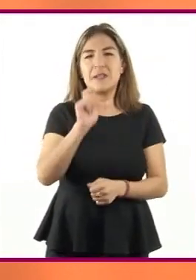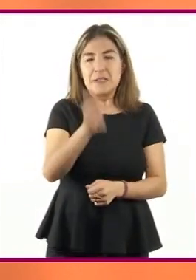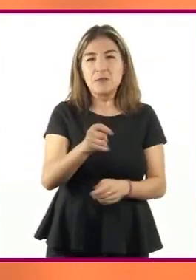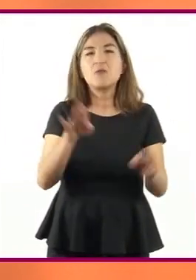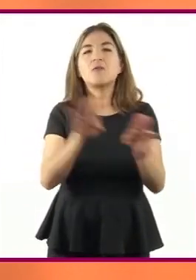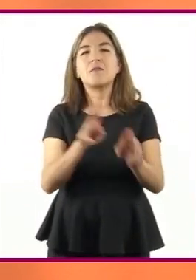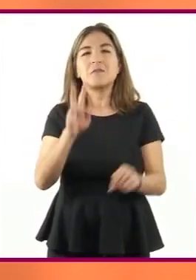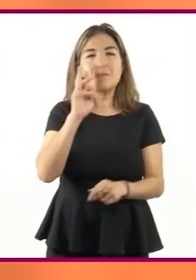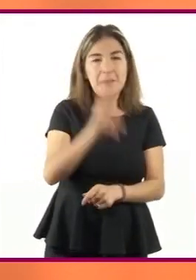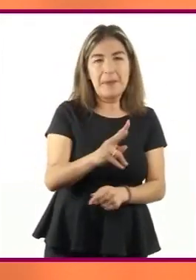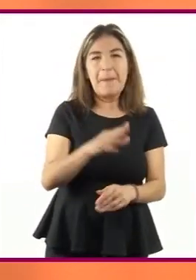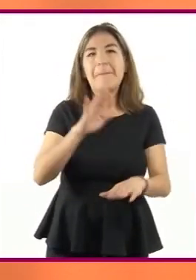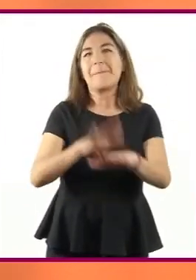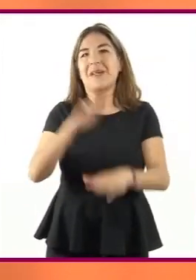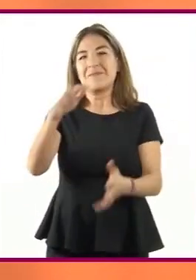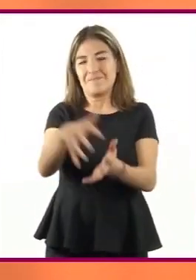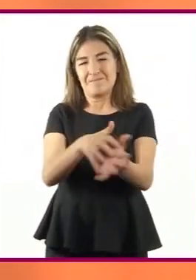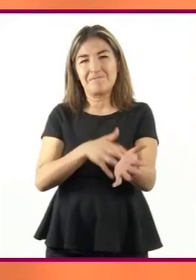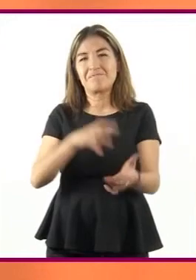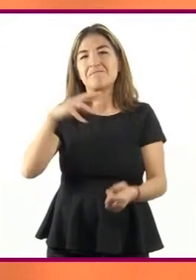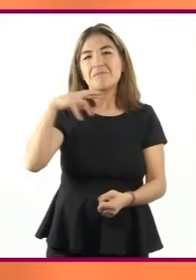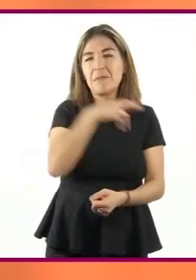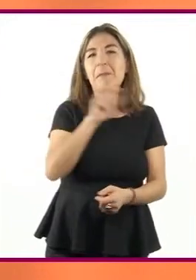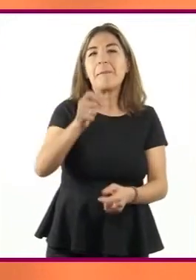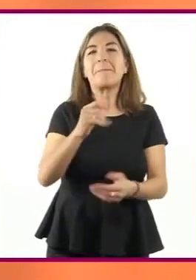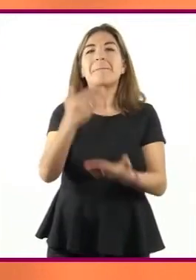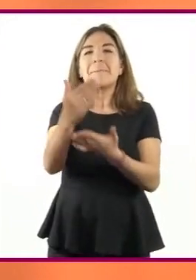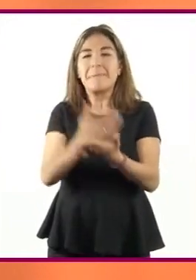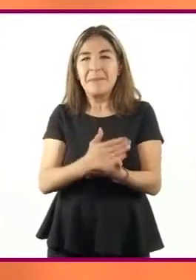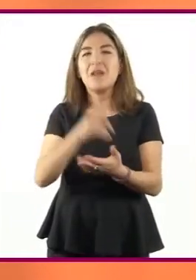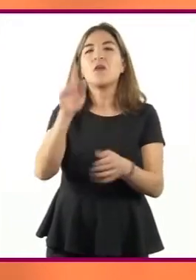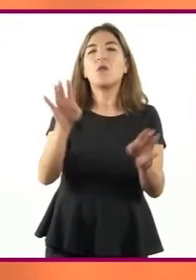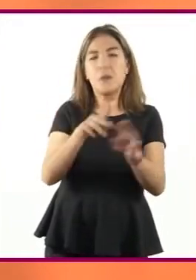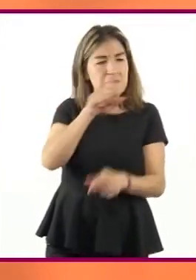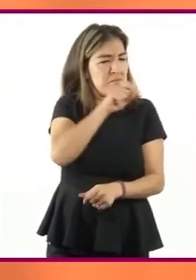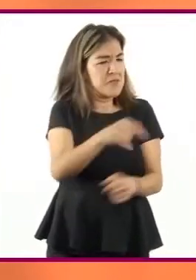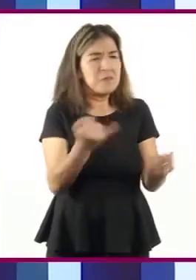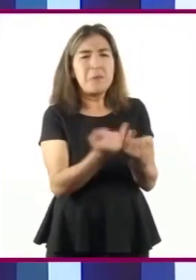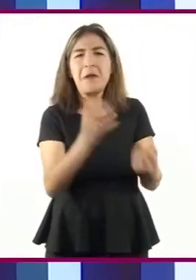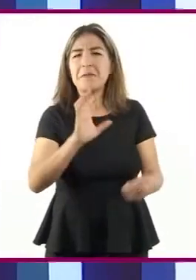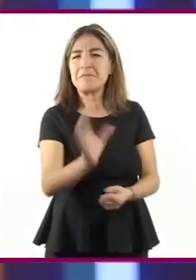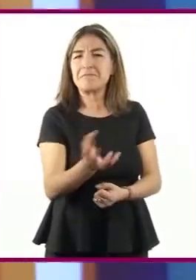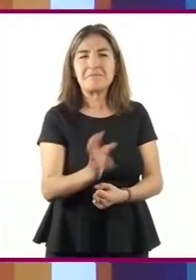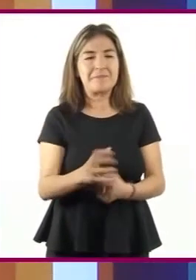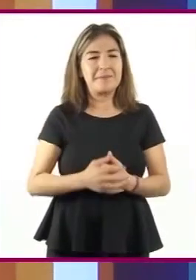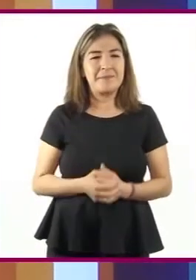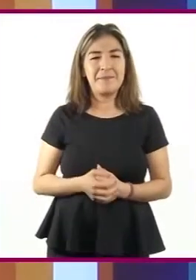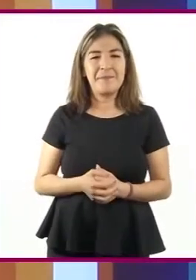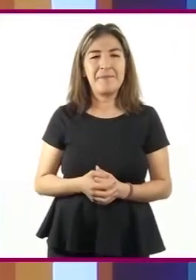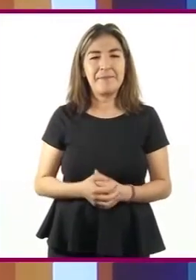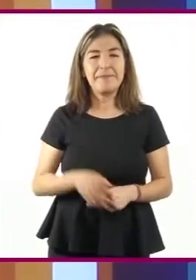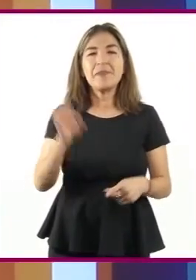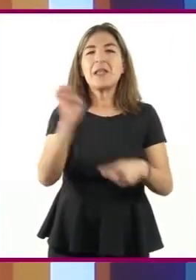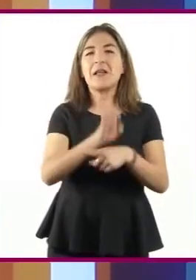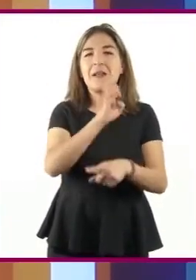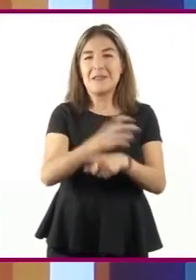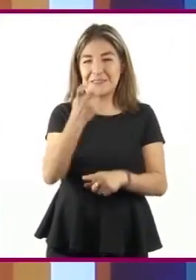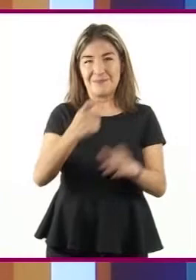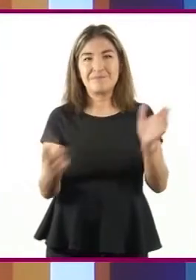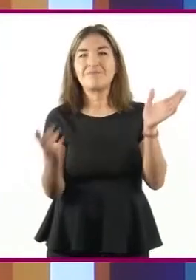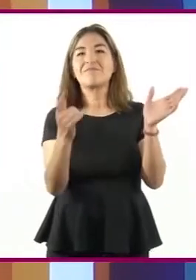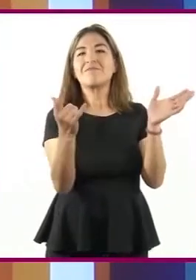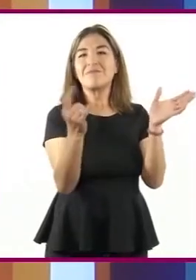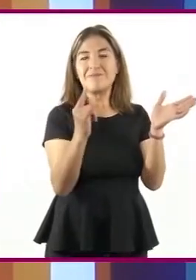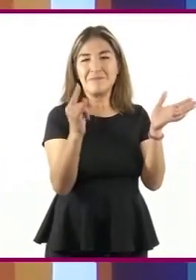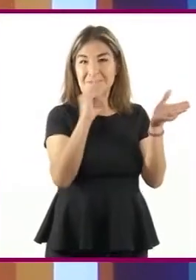una eficiencia mayor, ya que utiliza menos energía para realizar el mismo trabajo. Entonces, esas etiquetas son